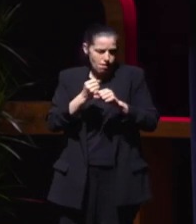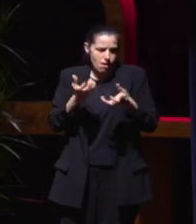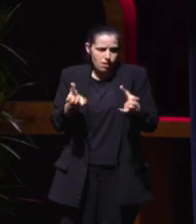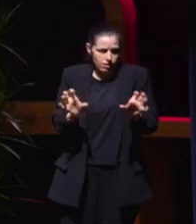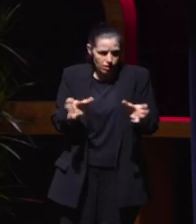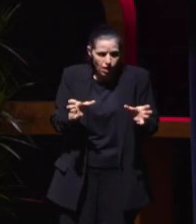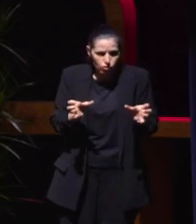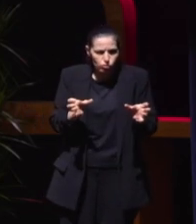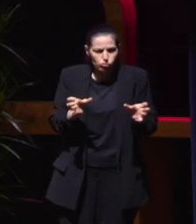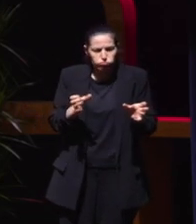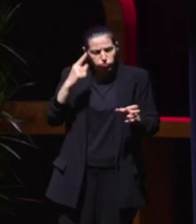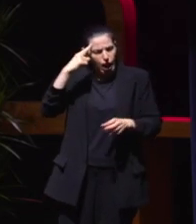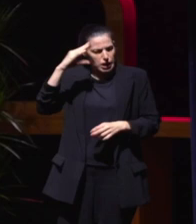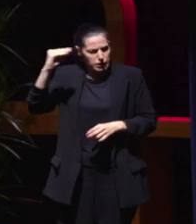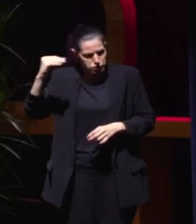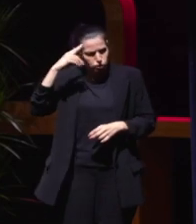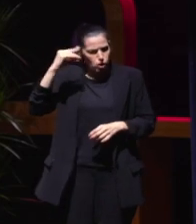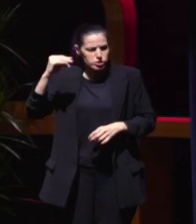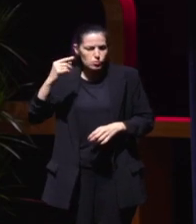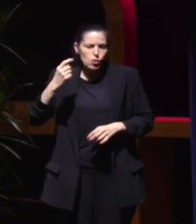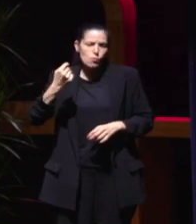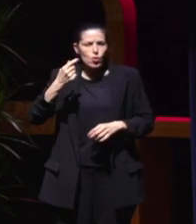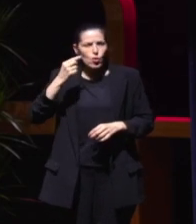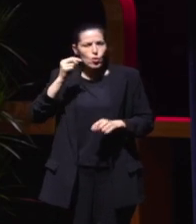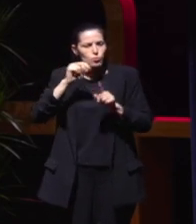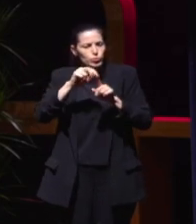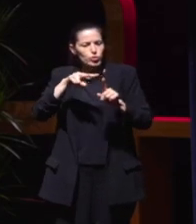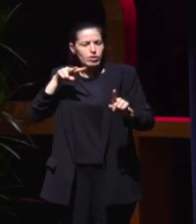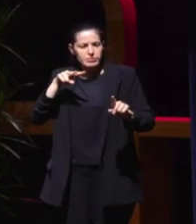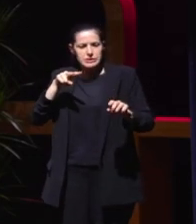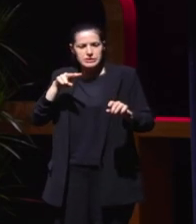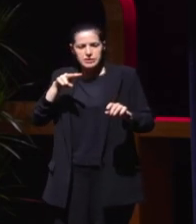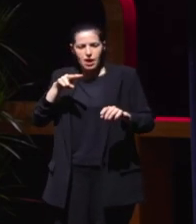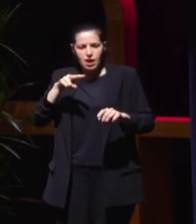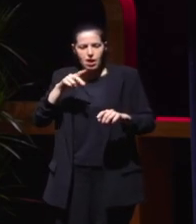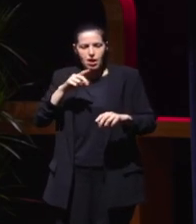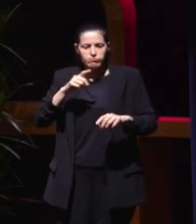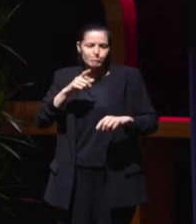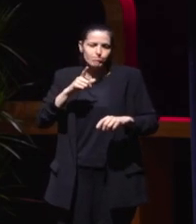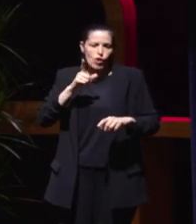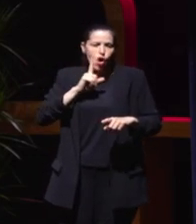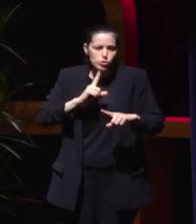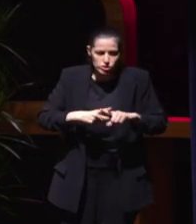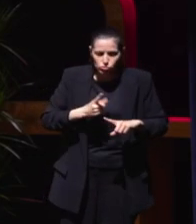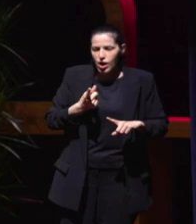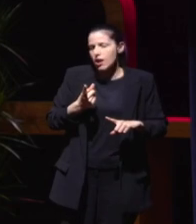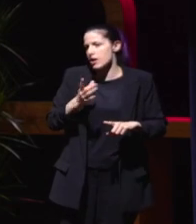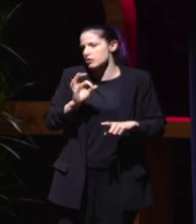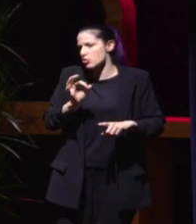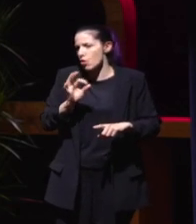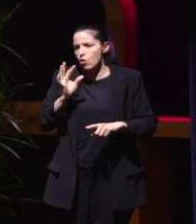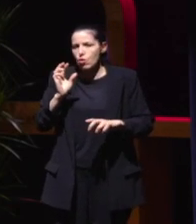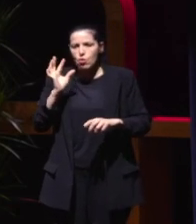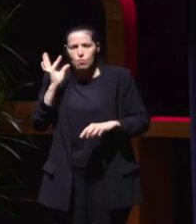mirada demoníaca sobre la mujer en los homosexuales los propios